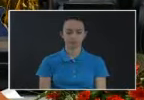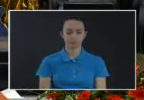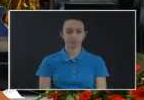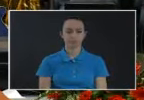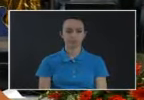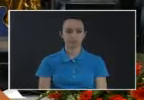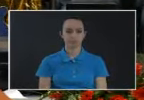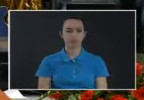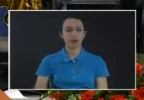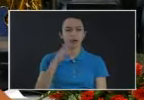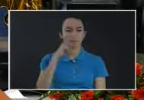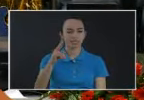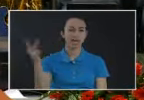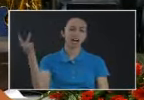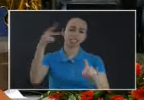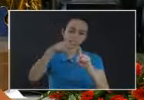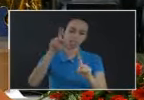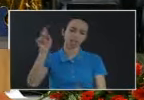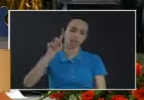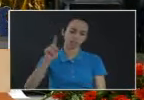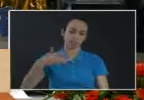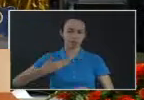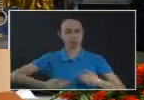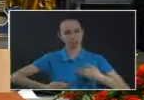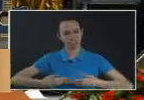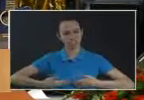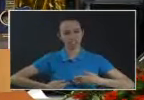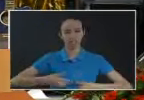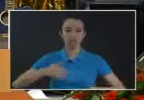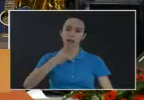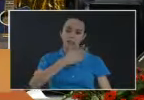Mire hasta dónde puede llegar la amargura.